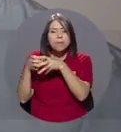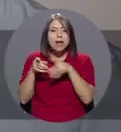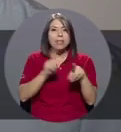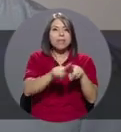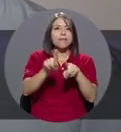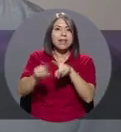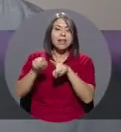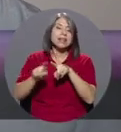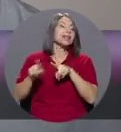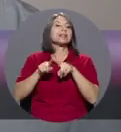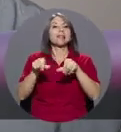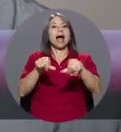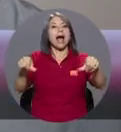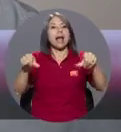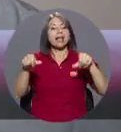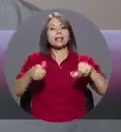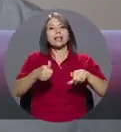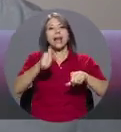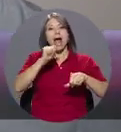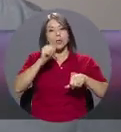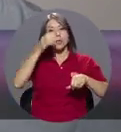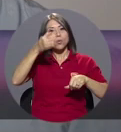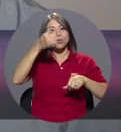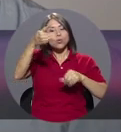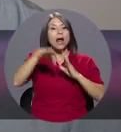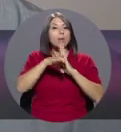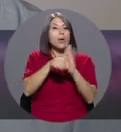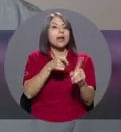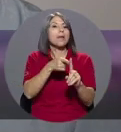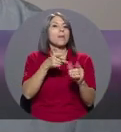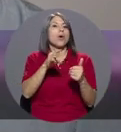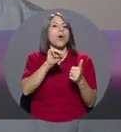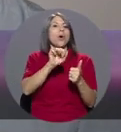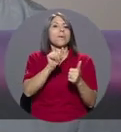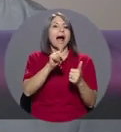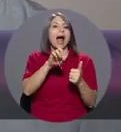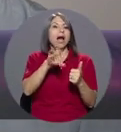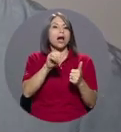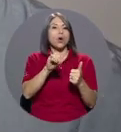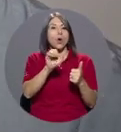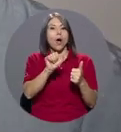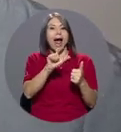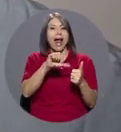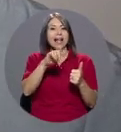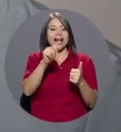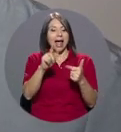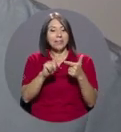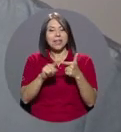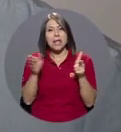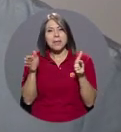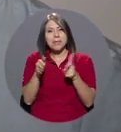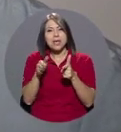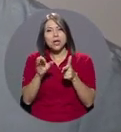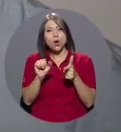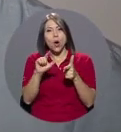todas las áreas de la aquicultura, como las plantas acuáticas, como el macroalga,